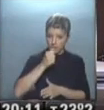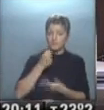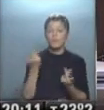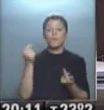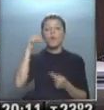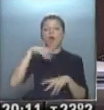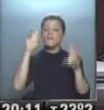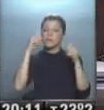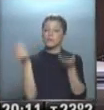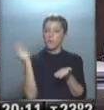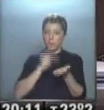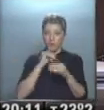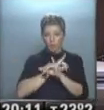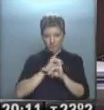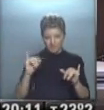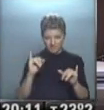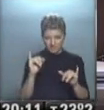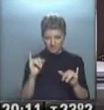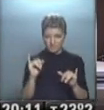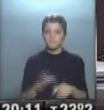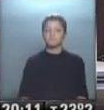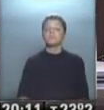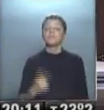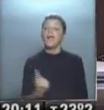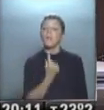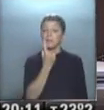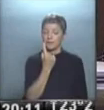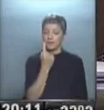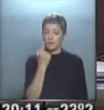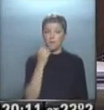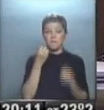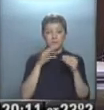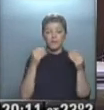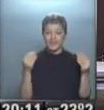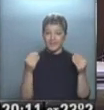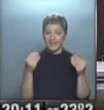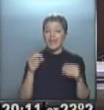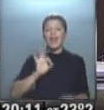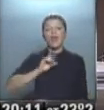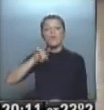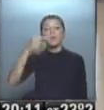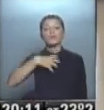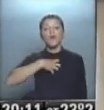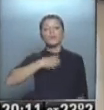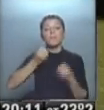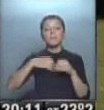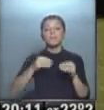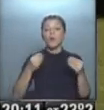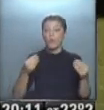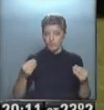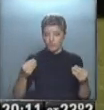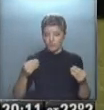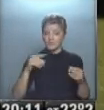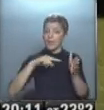Compartimos ahora más información de la jornada. En primer término comenzamos con el inicio de las clases. Estamos hablando en el marco